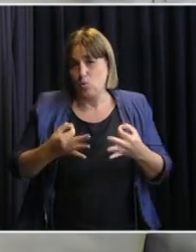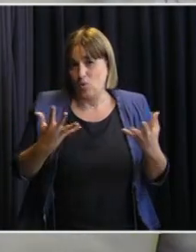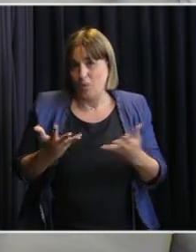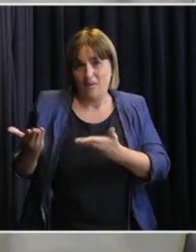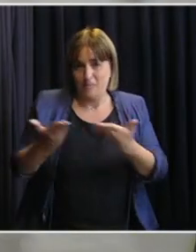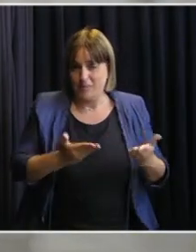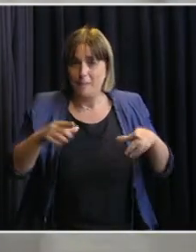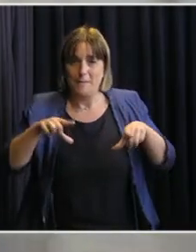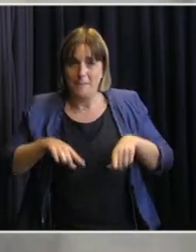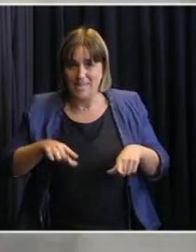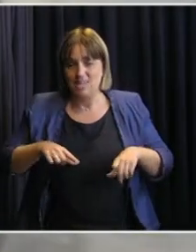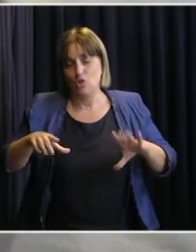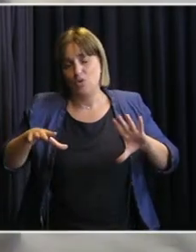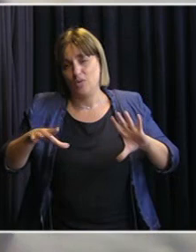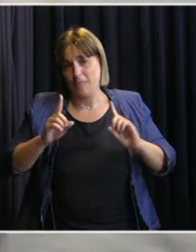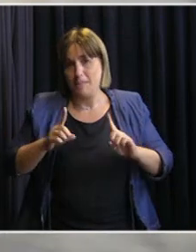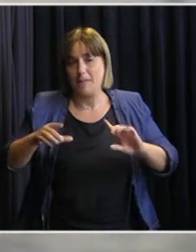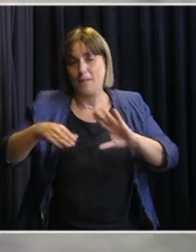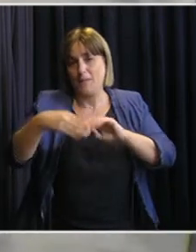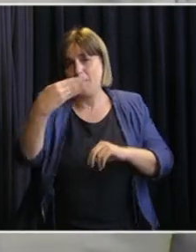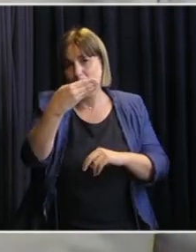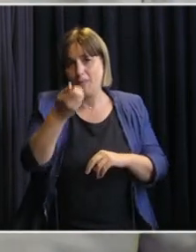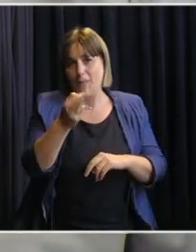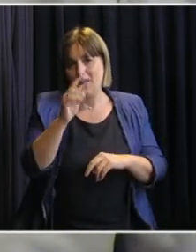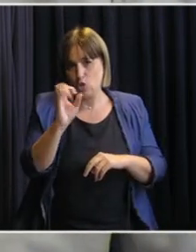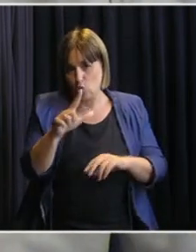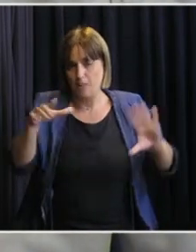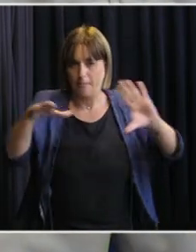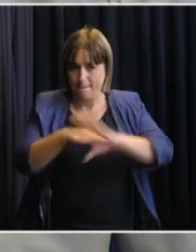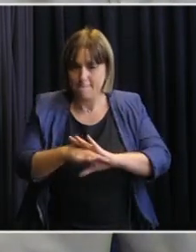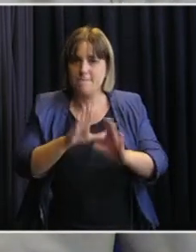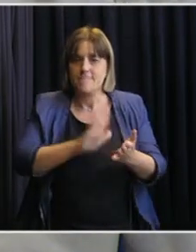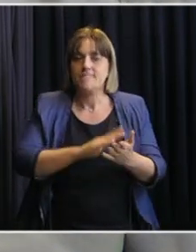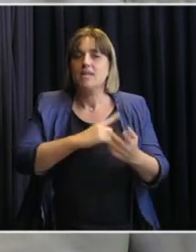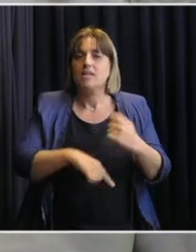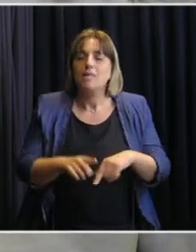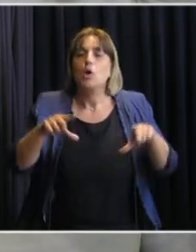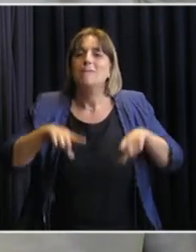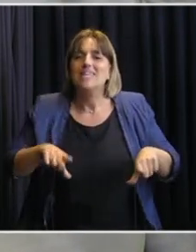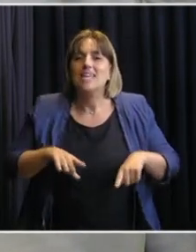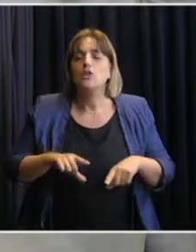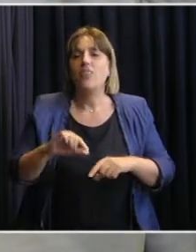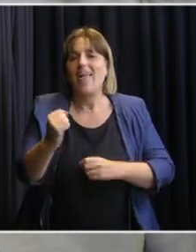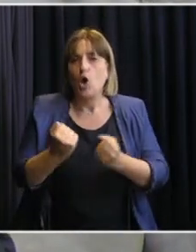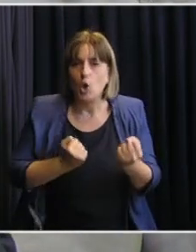de Desarrollo Social, hemos decidido con el ministro también de Finanzas,